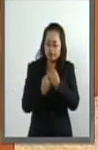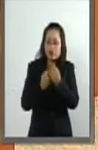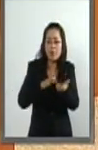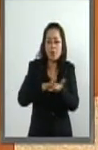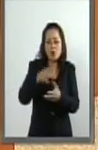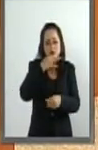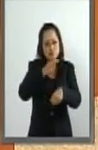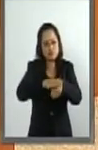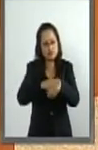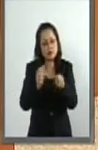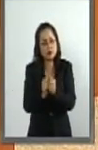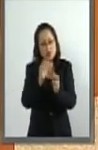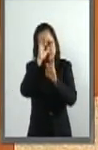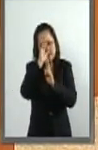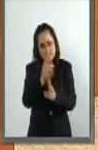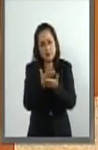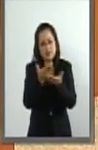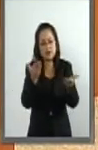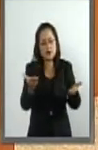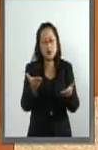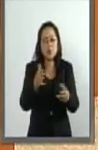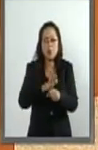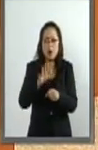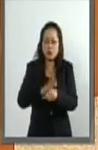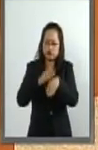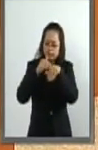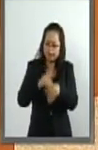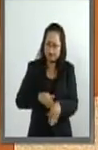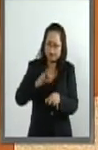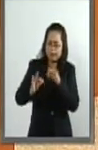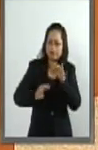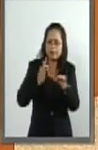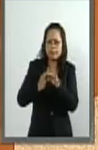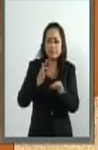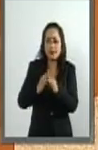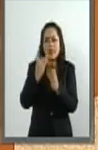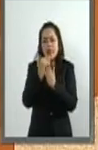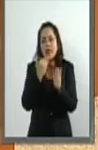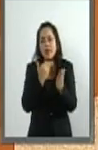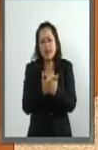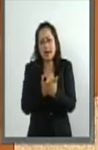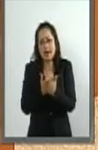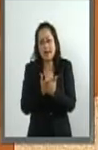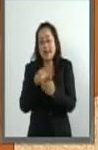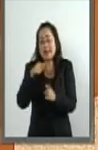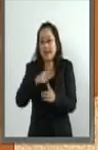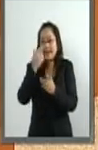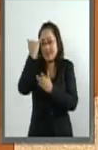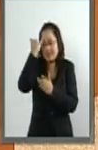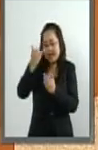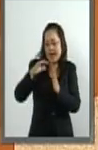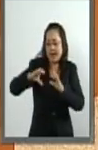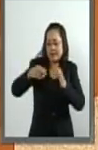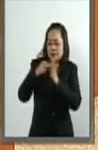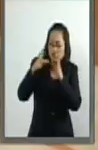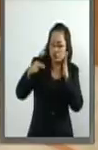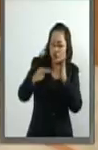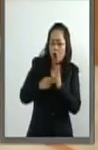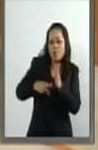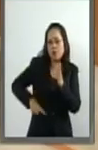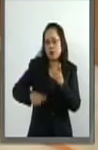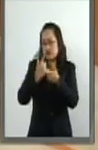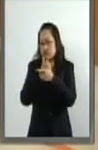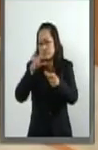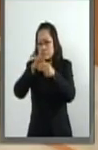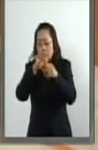llamamos respetuosamente el apego y el cumplimiento a los principios democráticos y normativos.